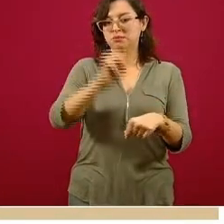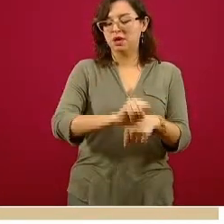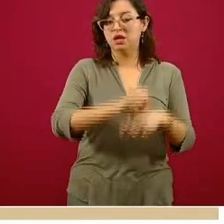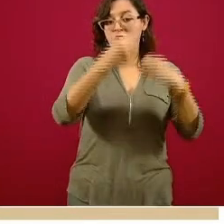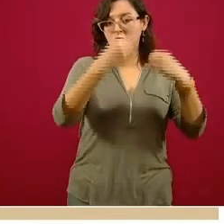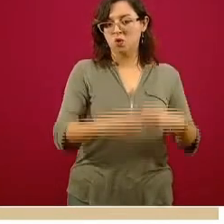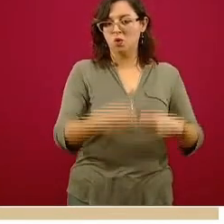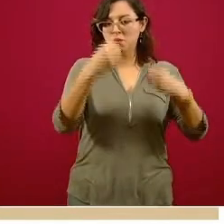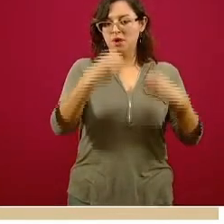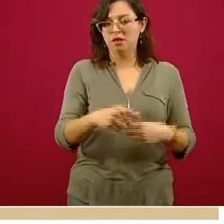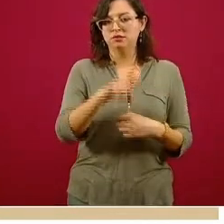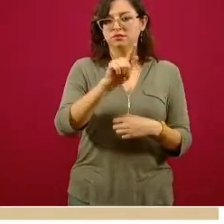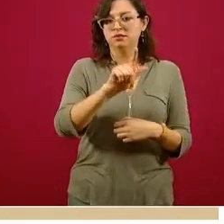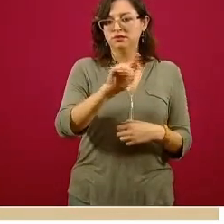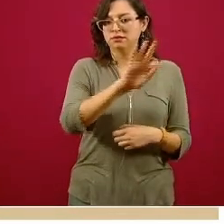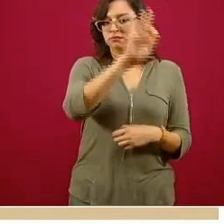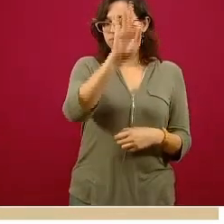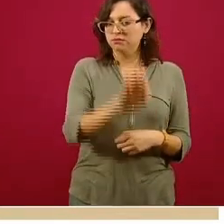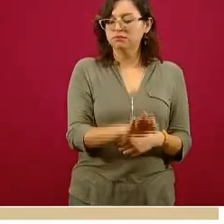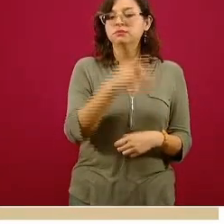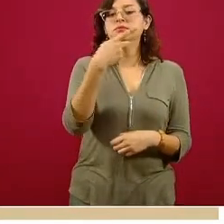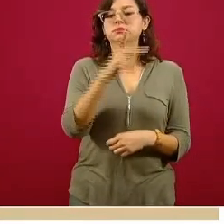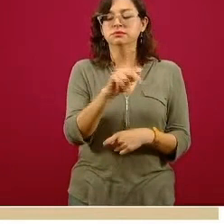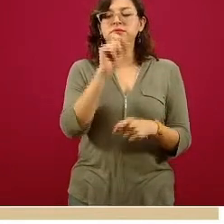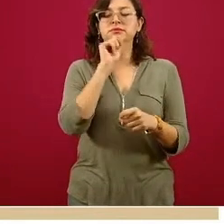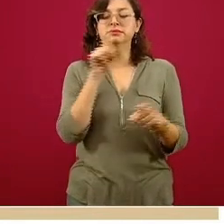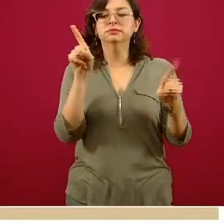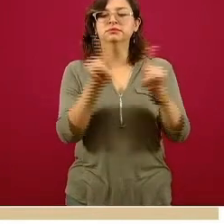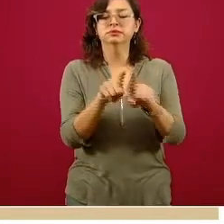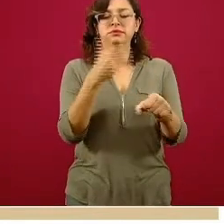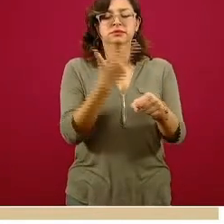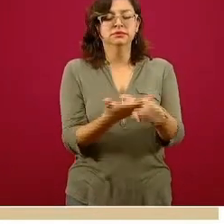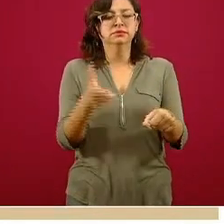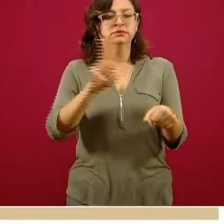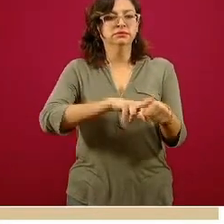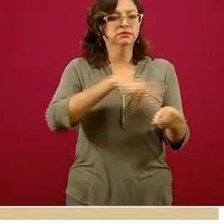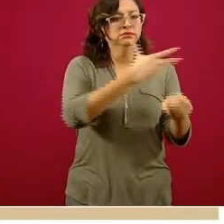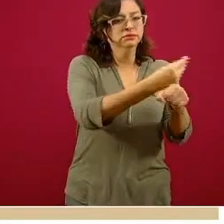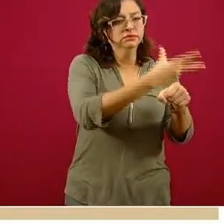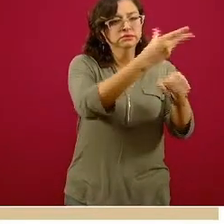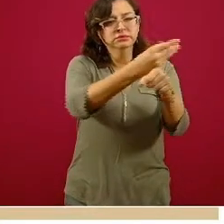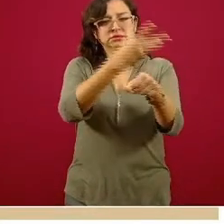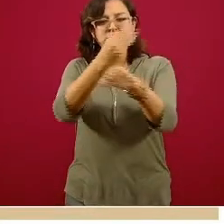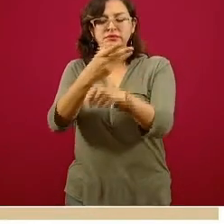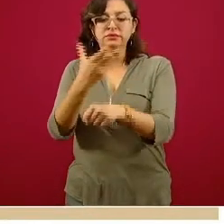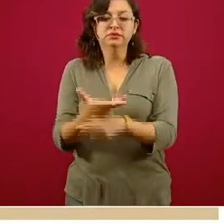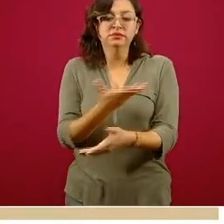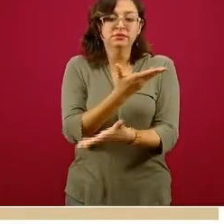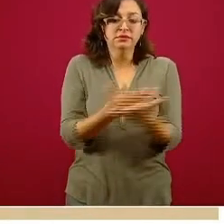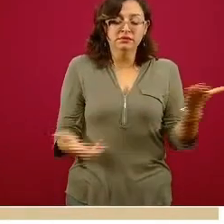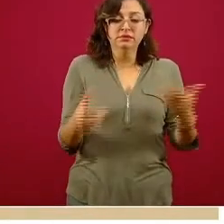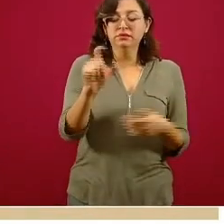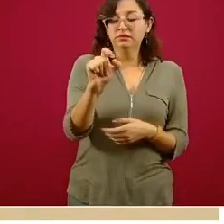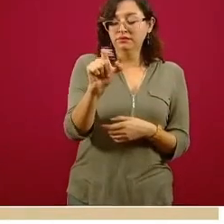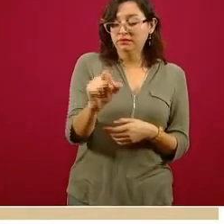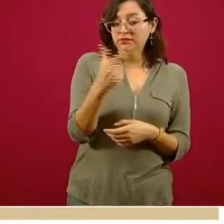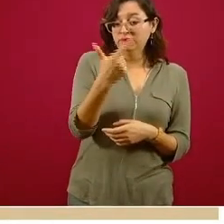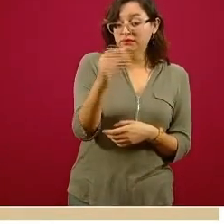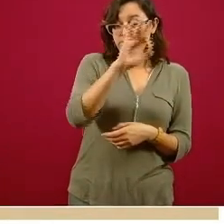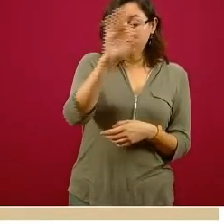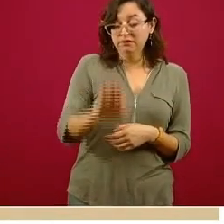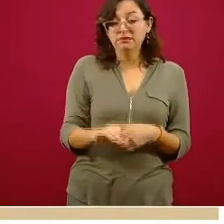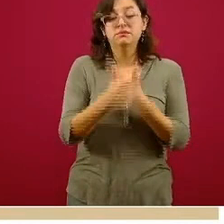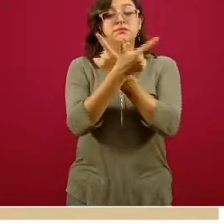ocupación, pero además también han podido incrementar su disponibilidad. El día de hoy es del 27% para ambas.